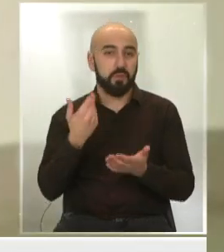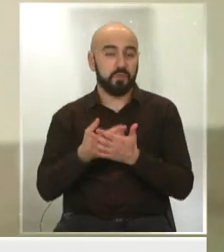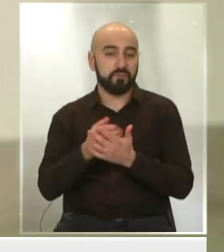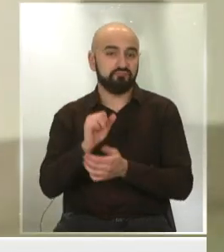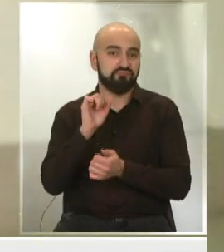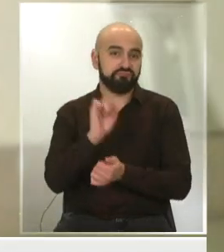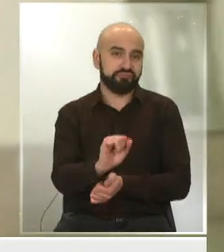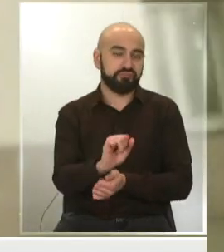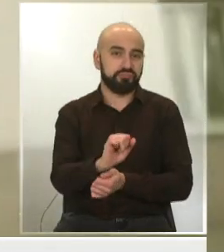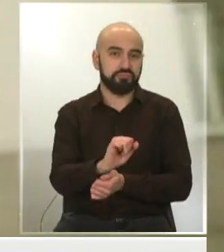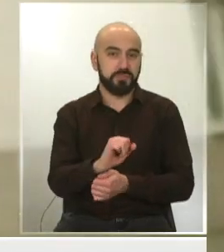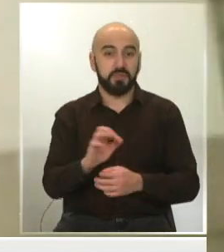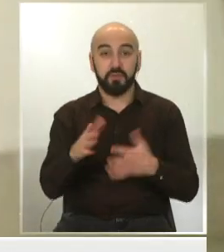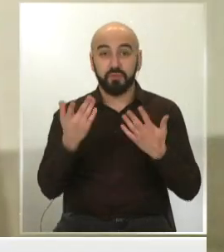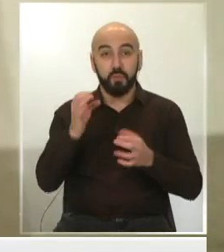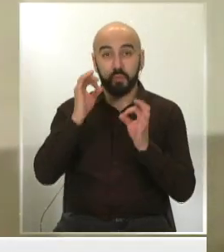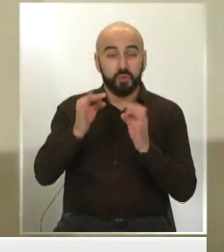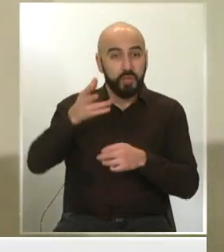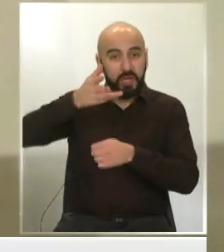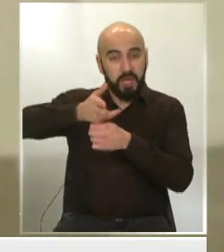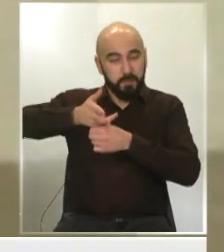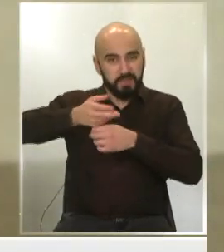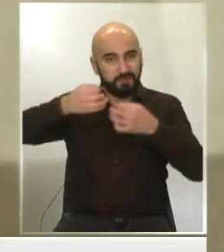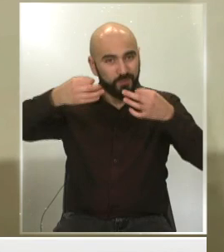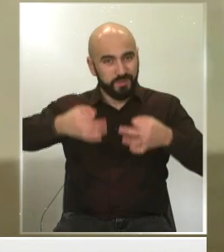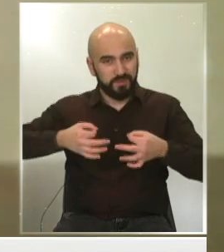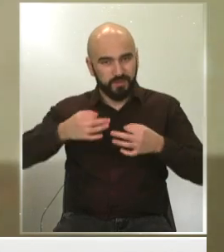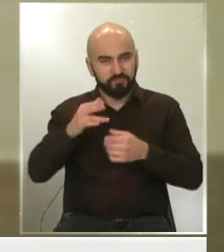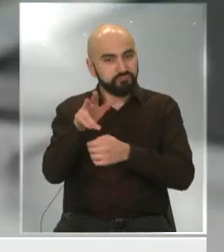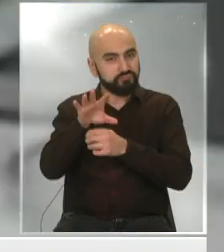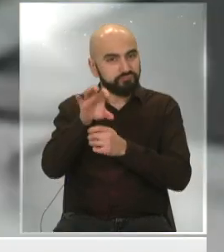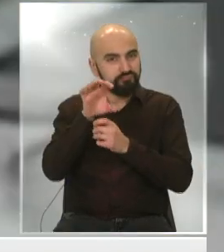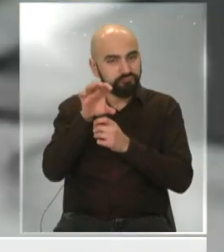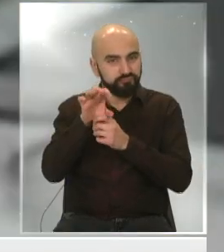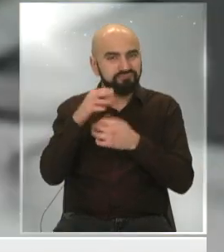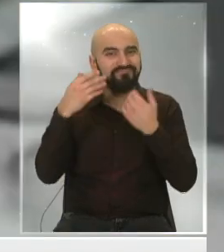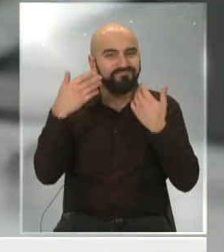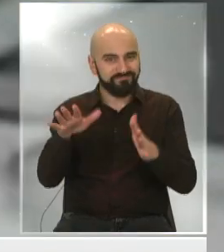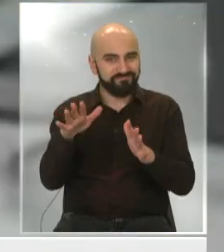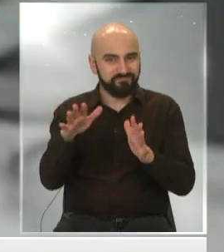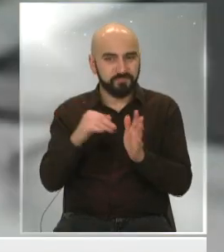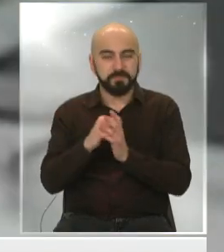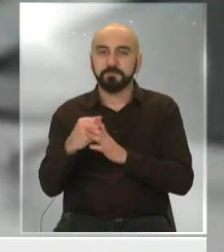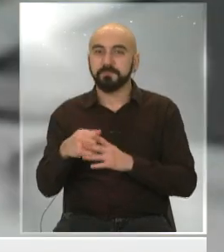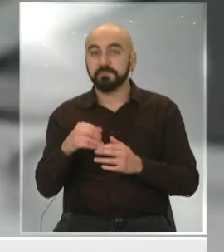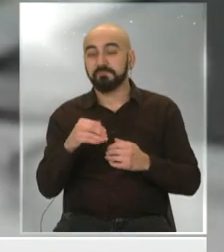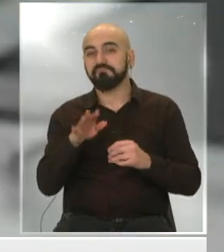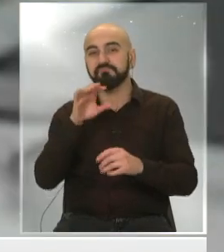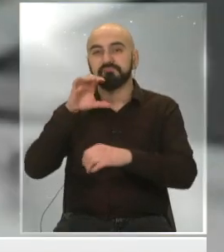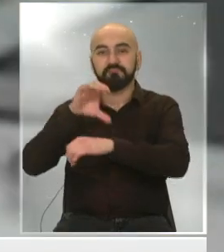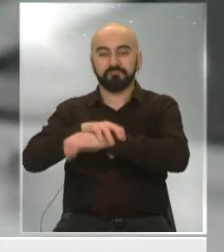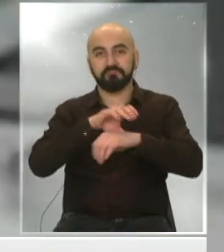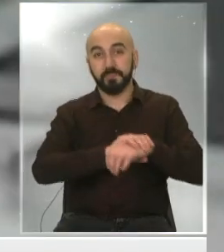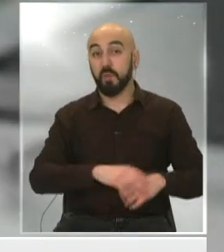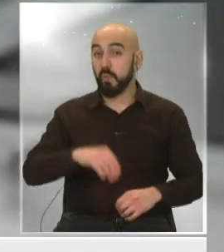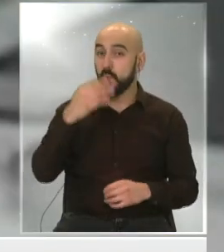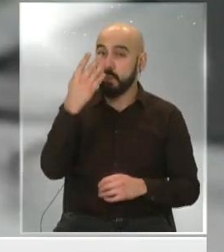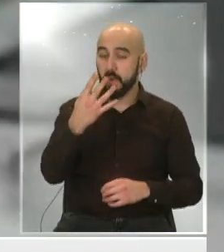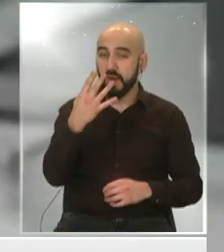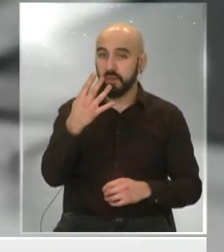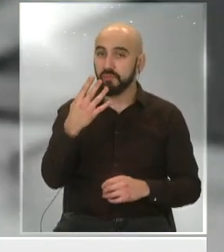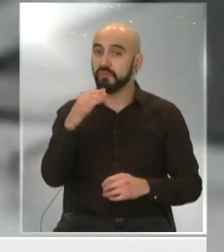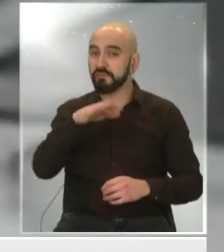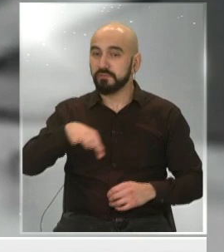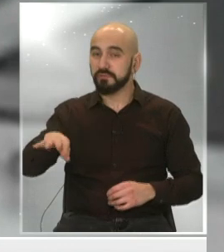de seguridad captaron parte de esas agresiones, lo que permitió capturar a 4 de los presuntos responsables.